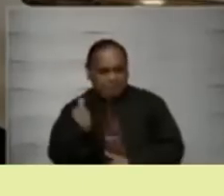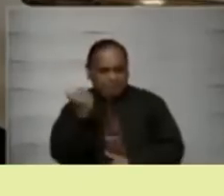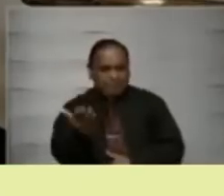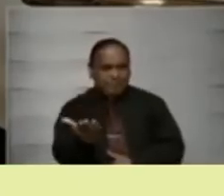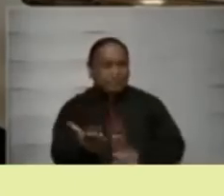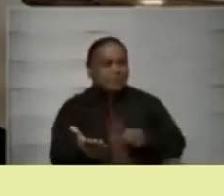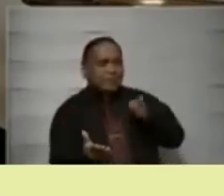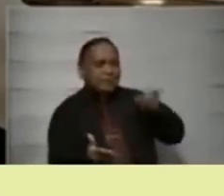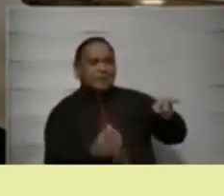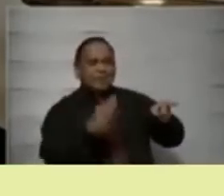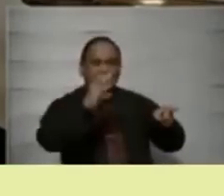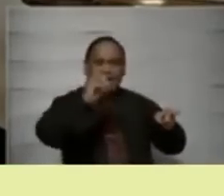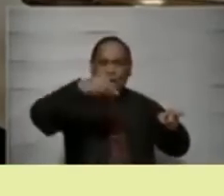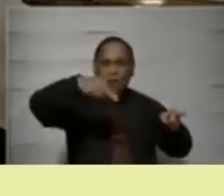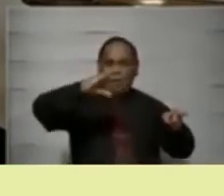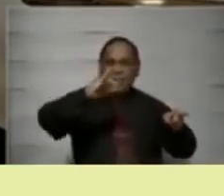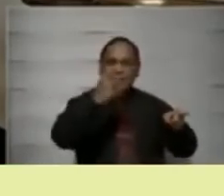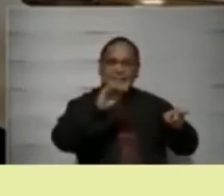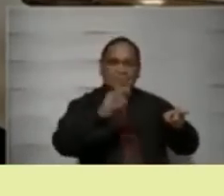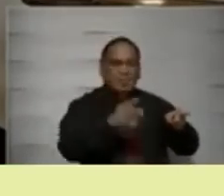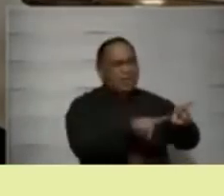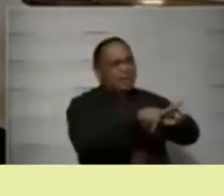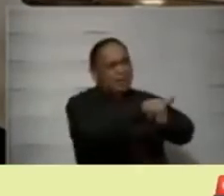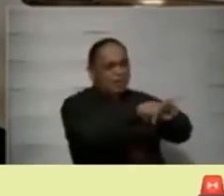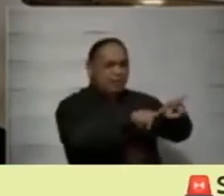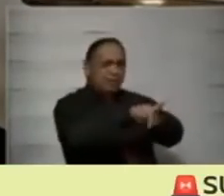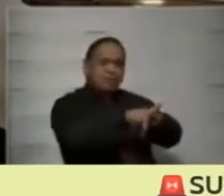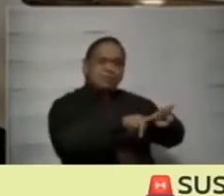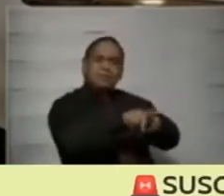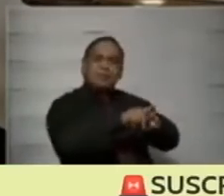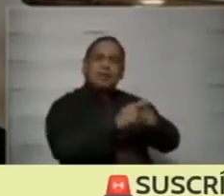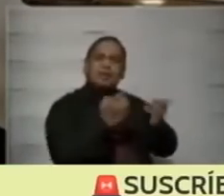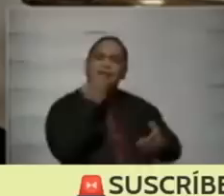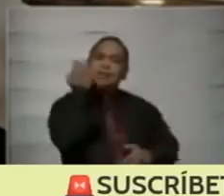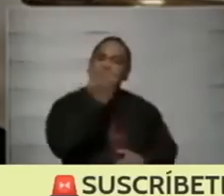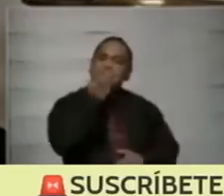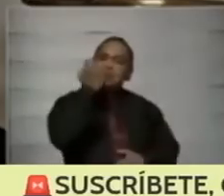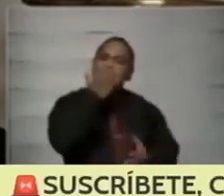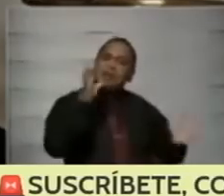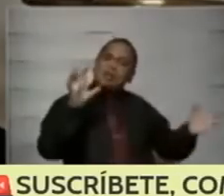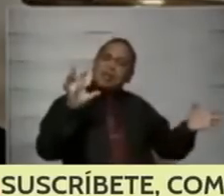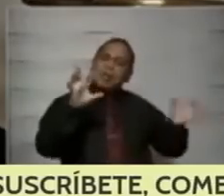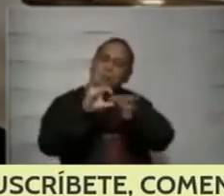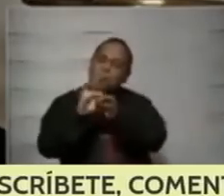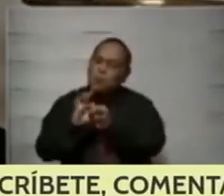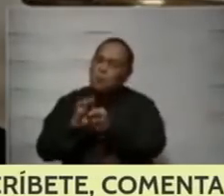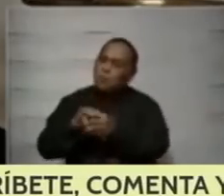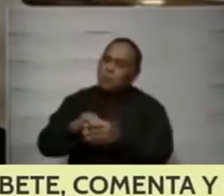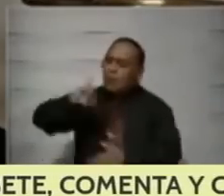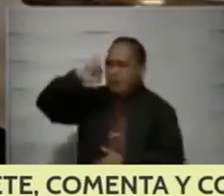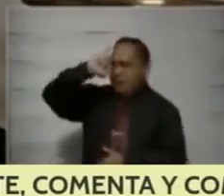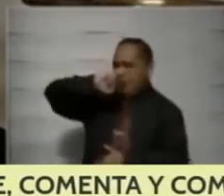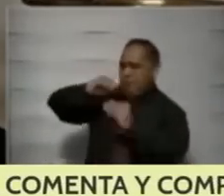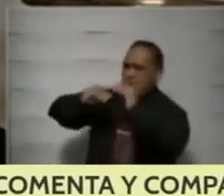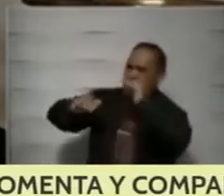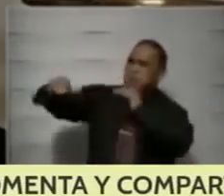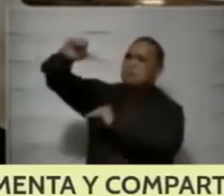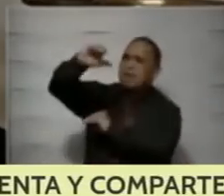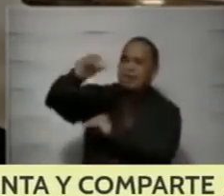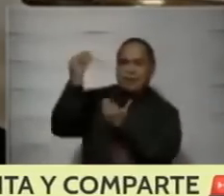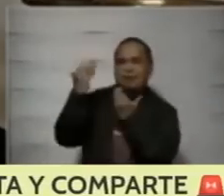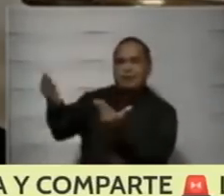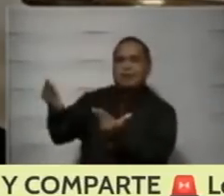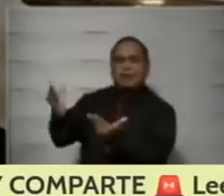el hermano, el hijo, y estábamos en la misma escuela de este gran líder que nos enseñó a soñar los